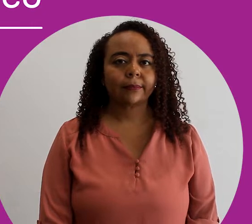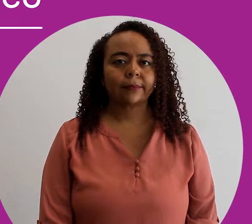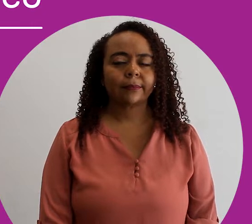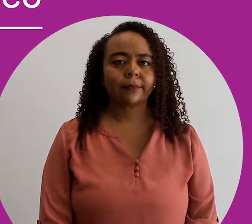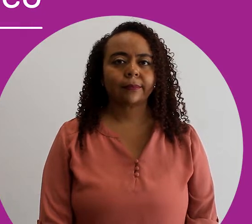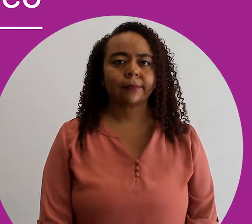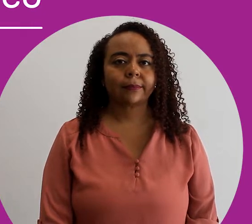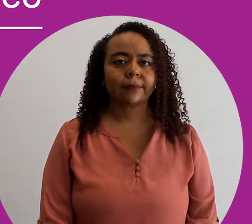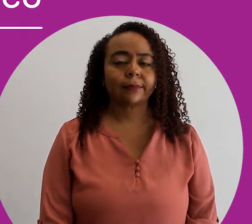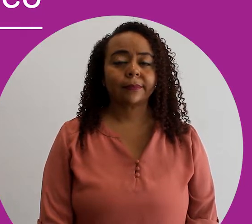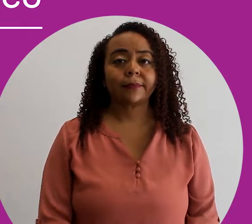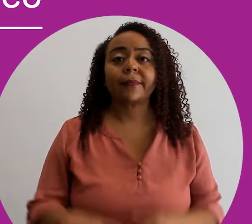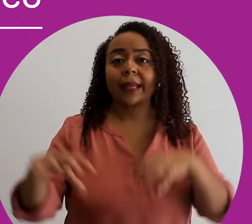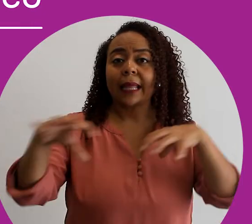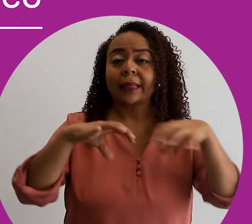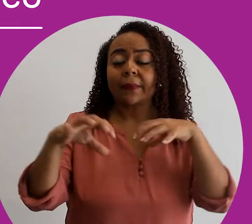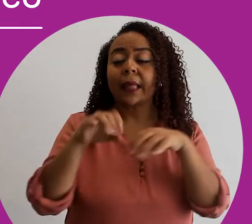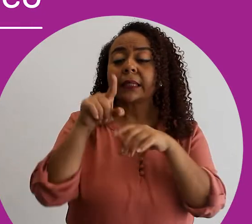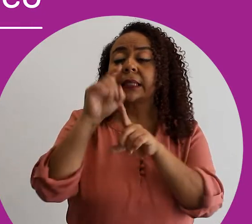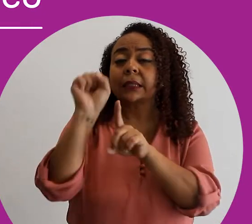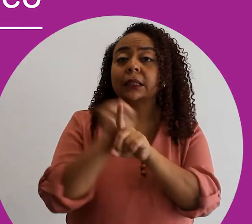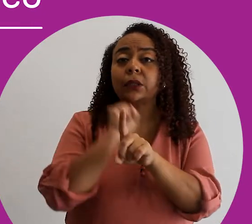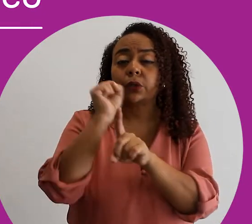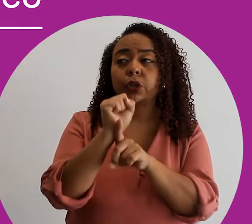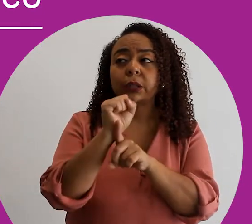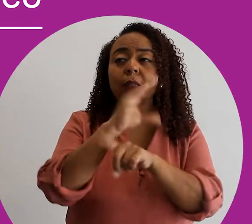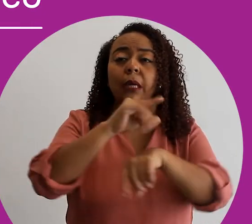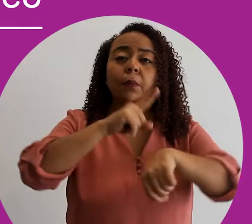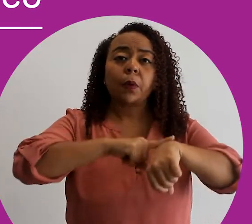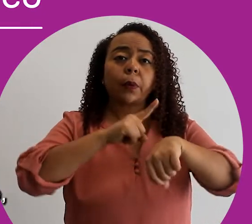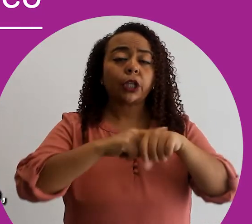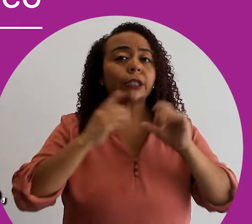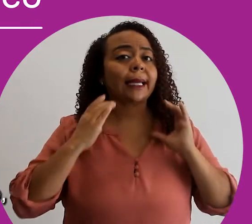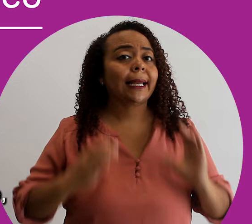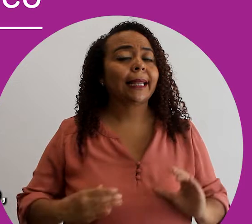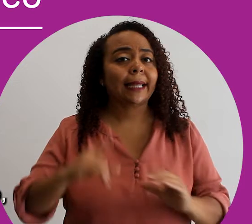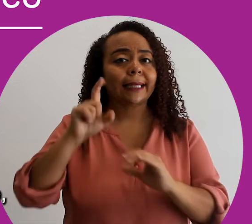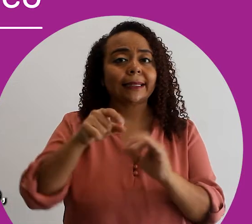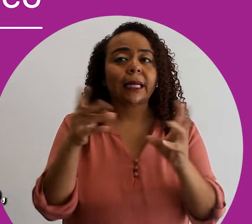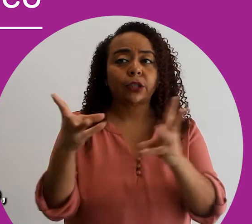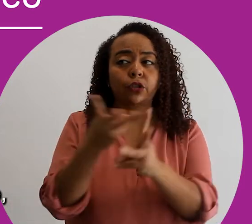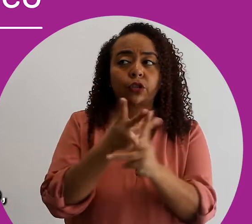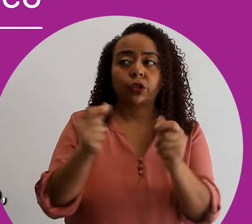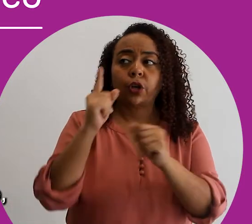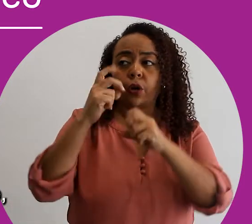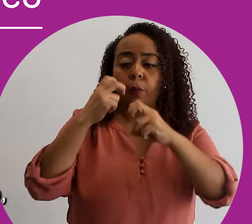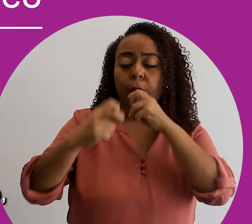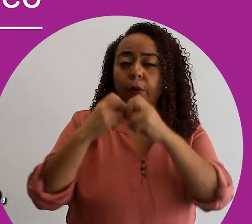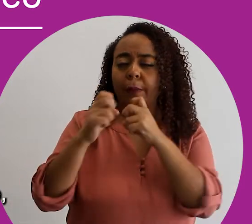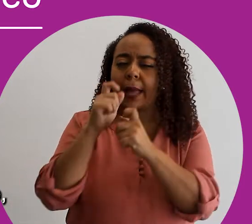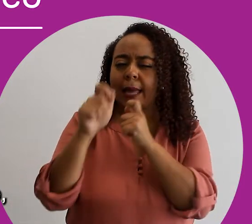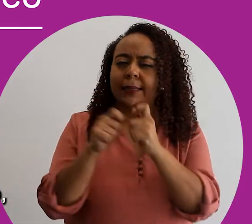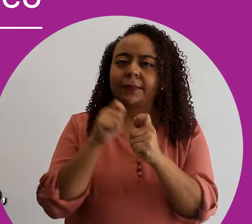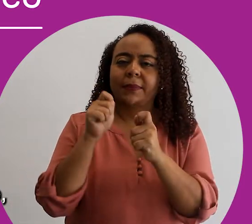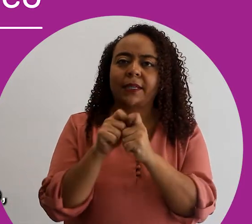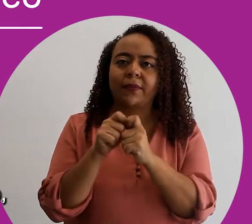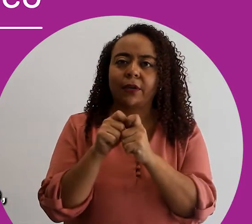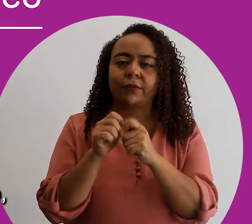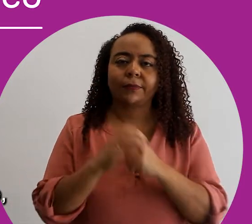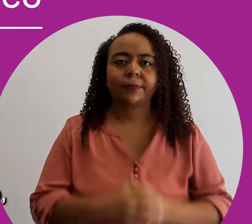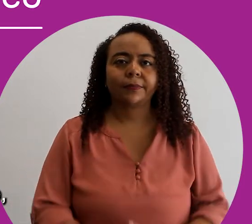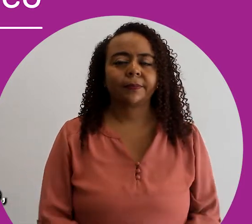Las actividades funcionales. Son situaciones o eventos en los que la clientela necesita solucionar un problema en